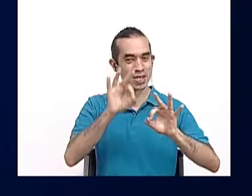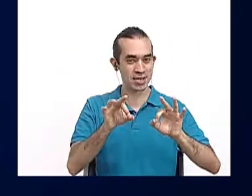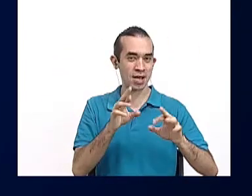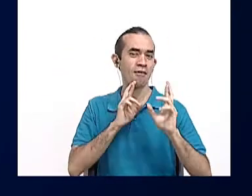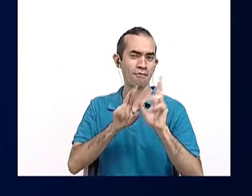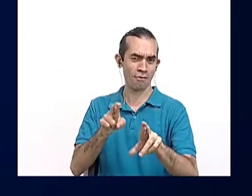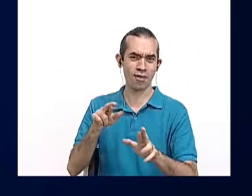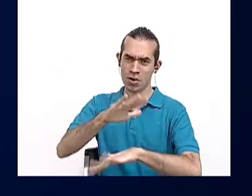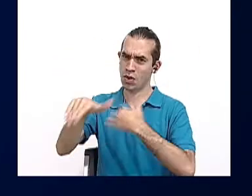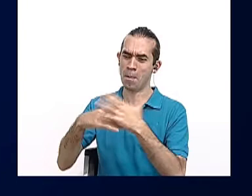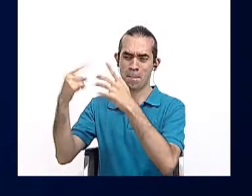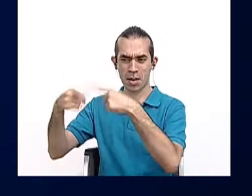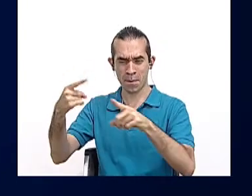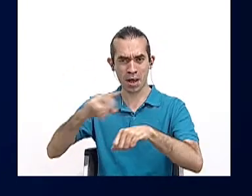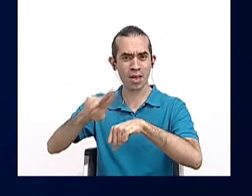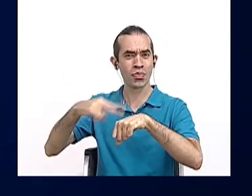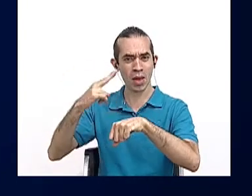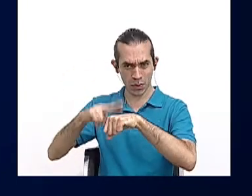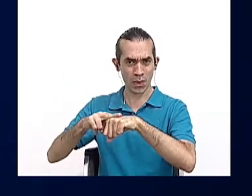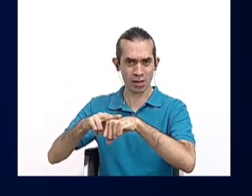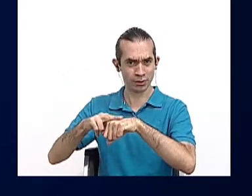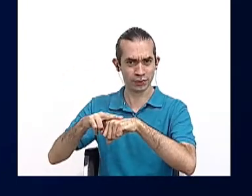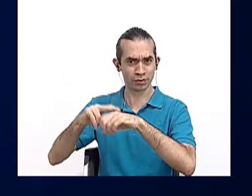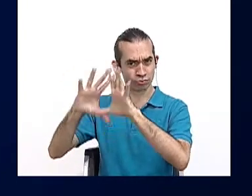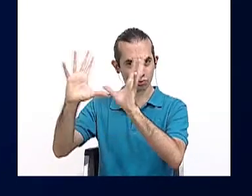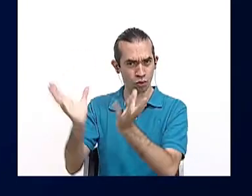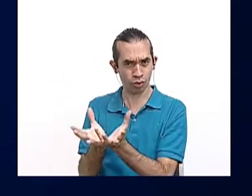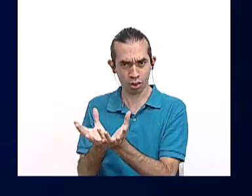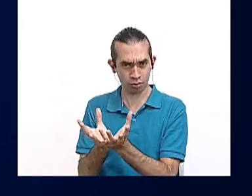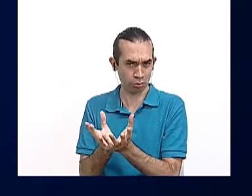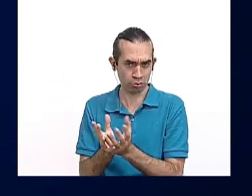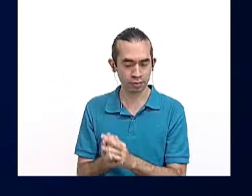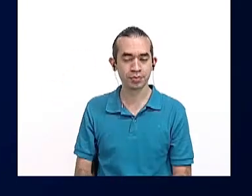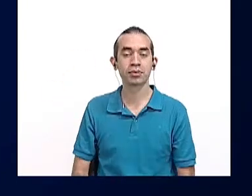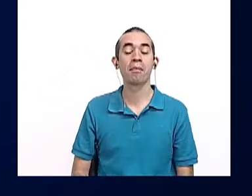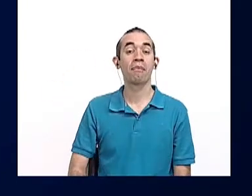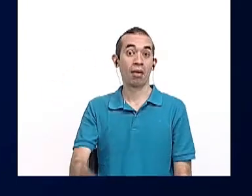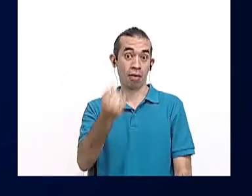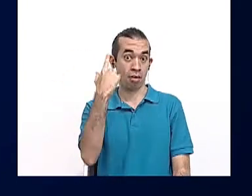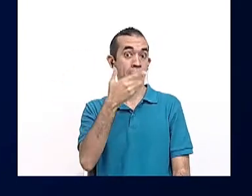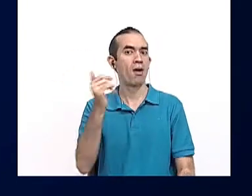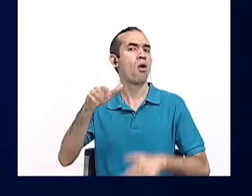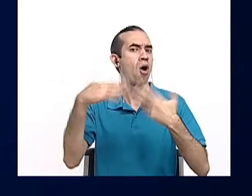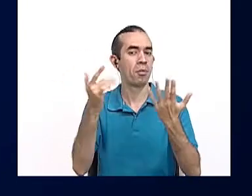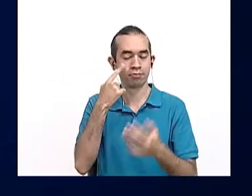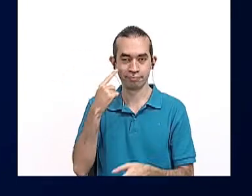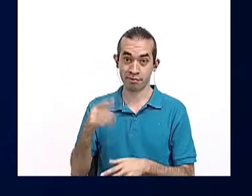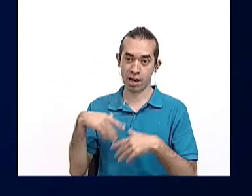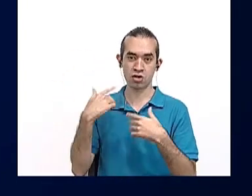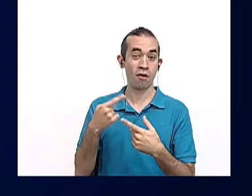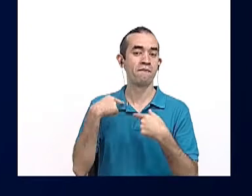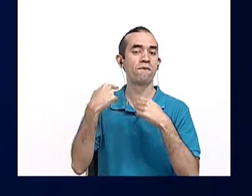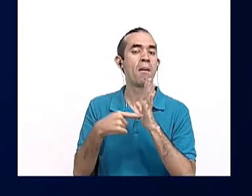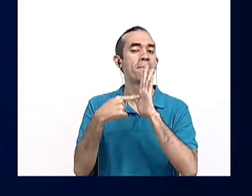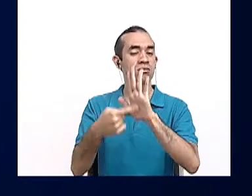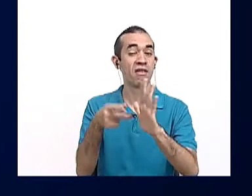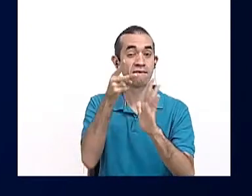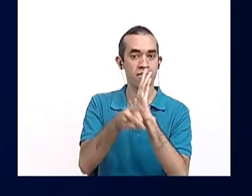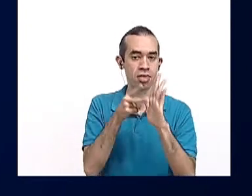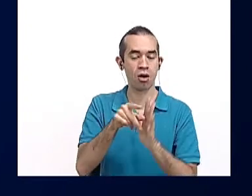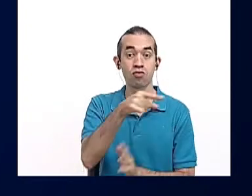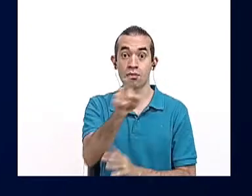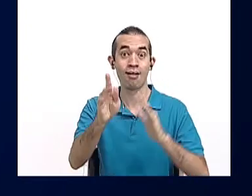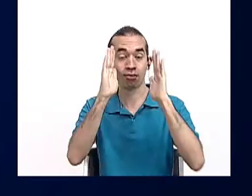naturaleza. Para comprender mejor, les traje un video. Presten mucha atención y tratemos